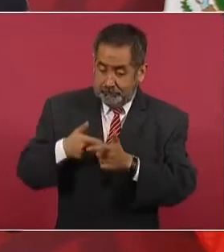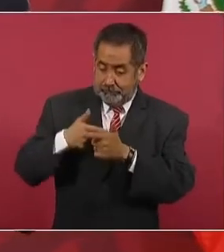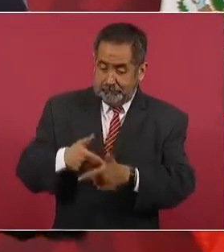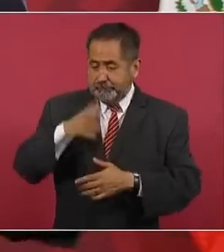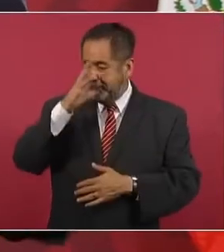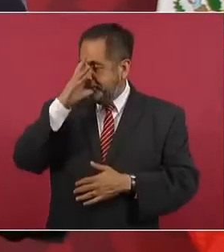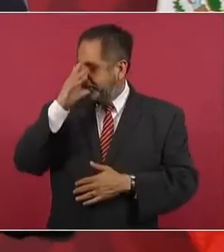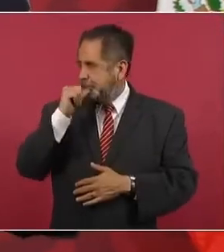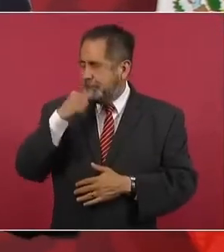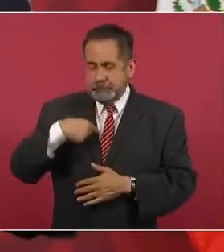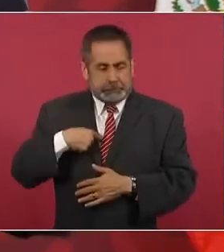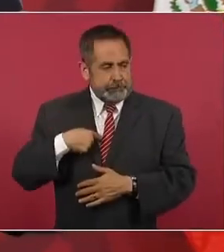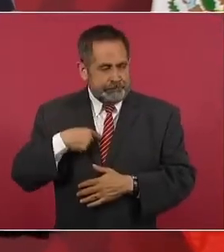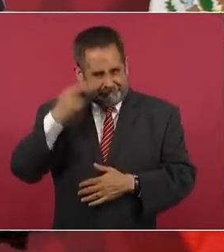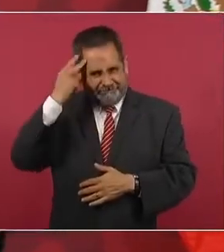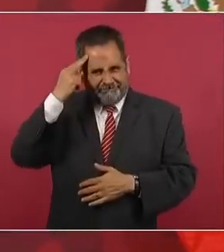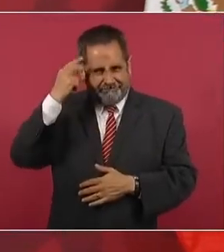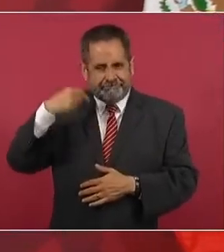reelegirse,